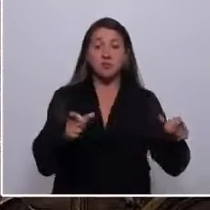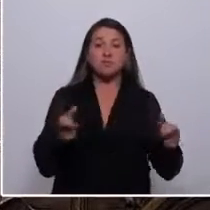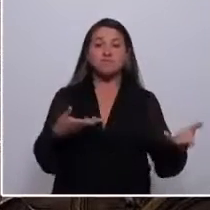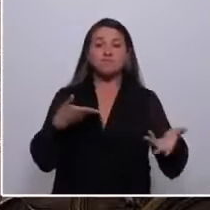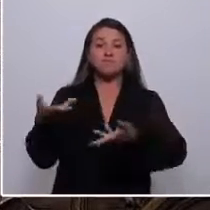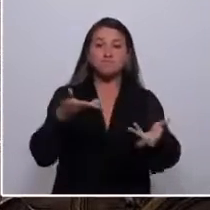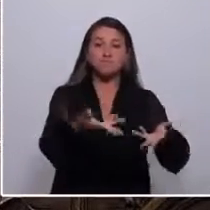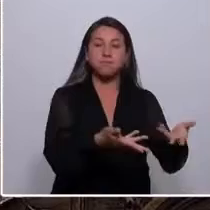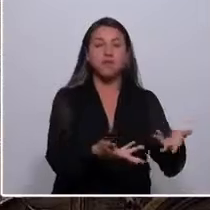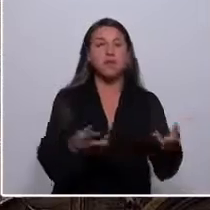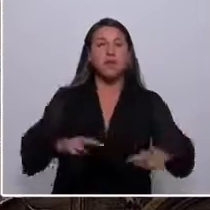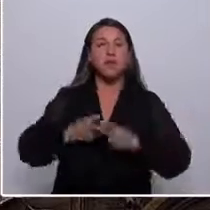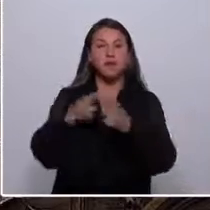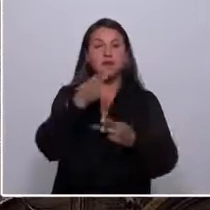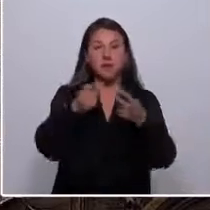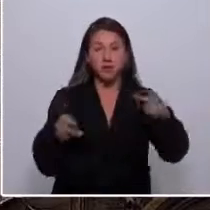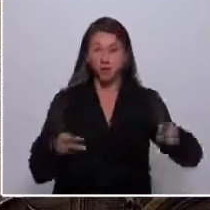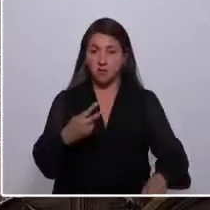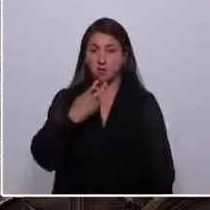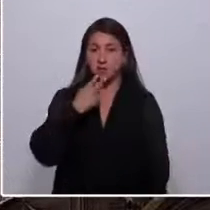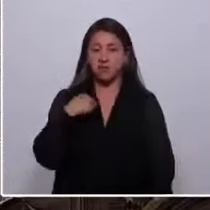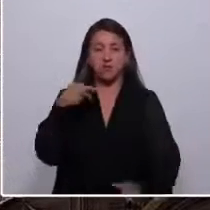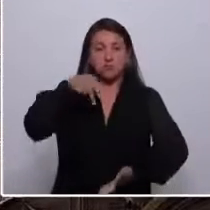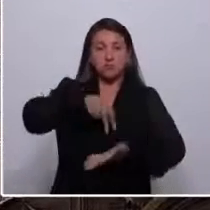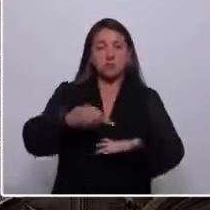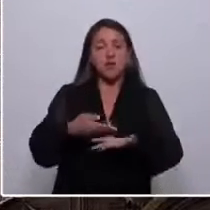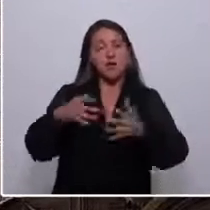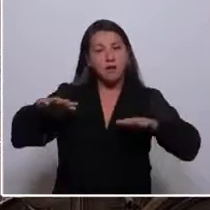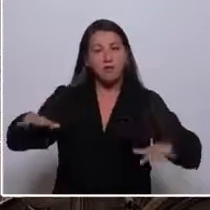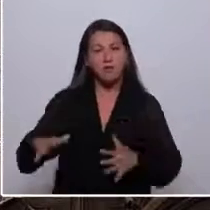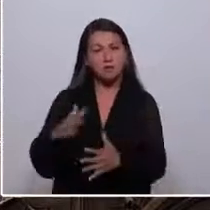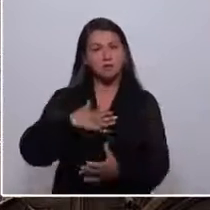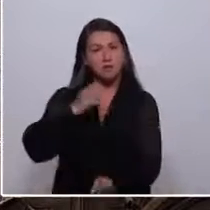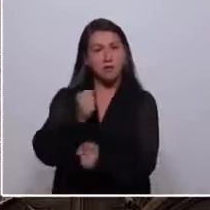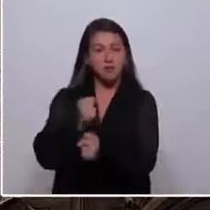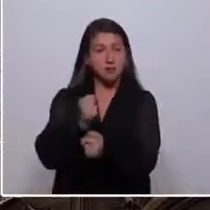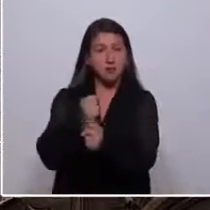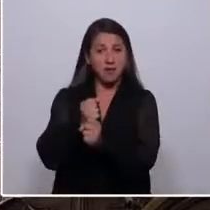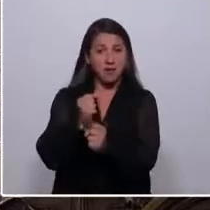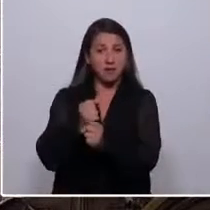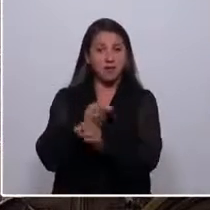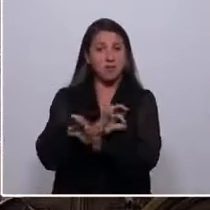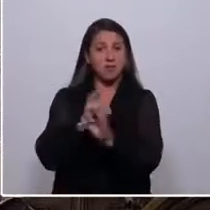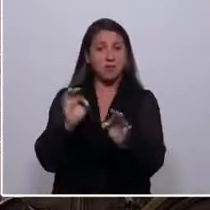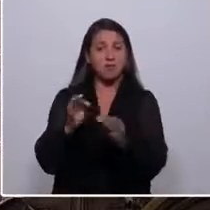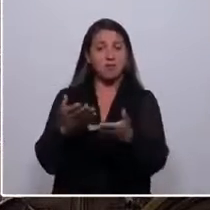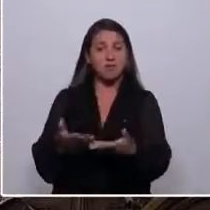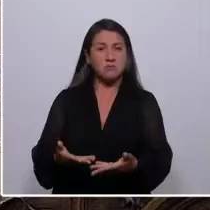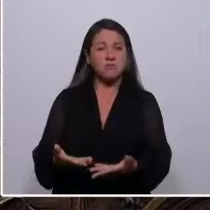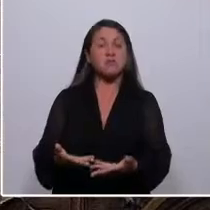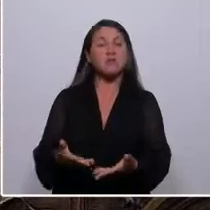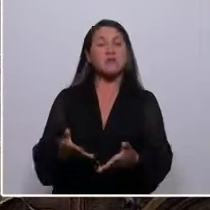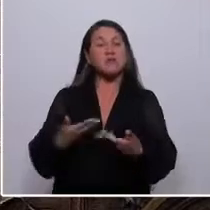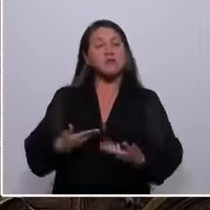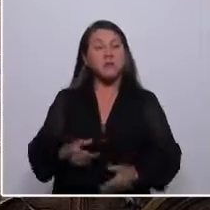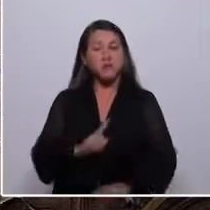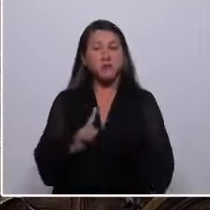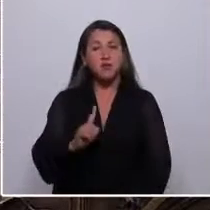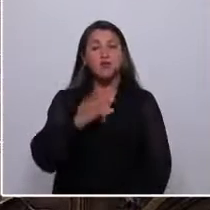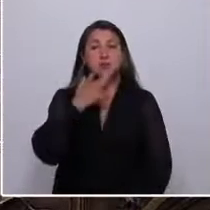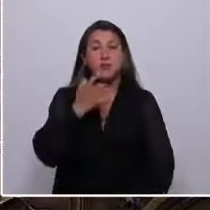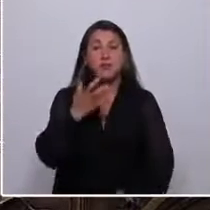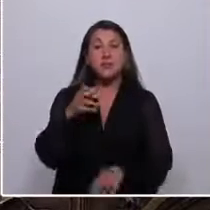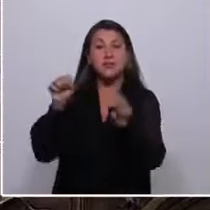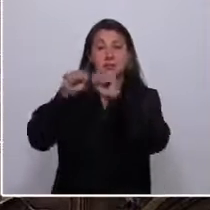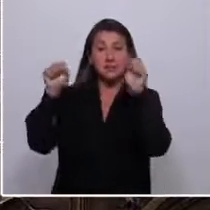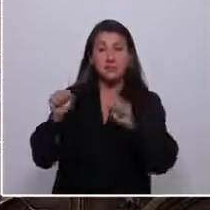herramientas para la vida. Hoy estoy acá producto de mi esfuerzo y mi trabajo, aun cuando nunca aparecí en CADEM. Soy parte de aquellos y aquellas a las que el sistema actual